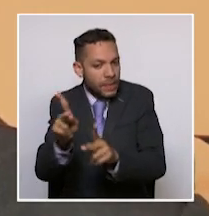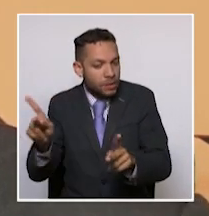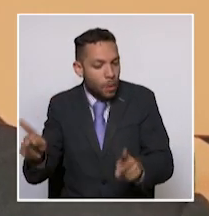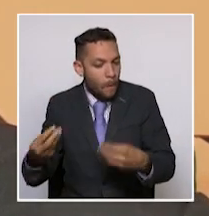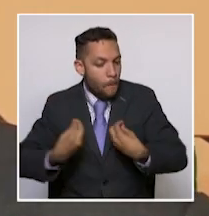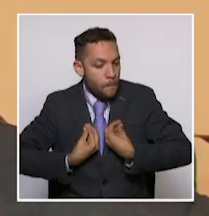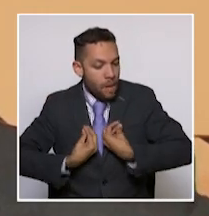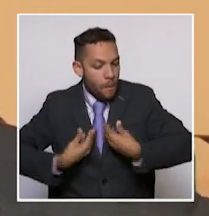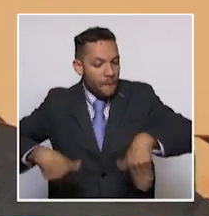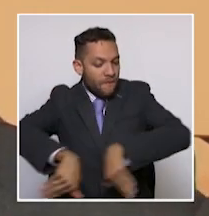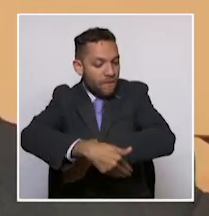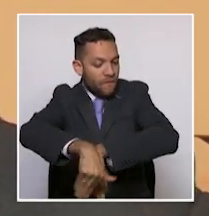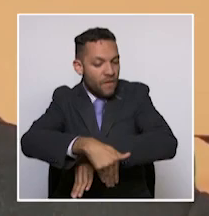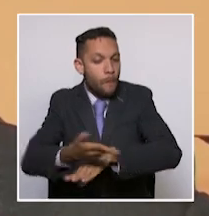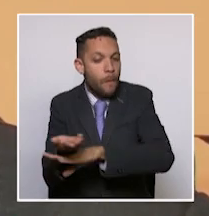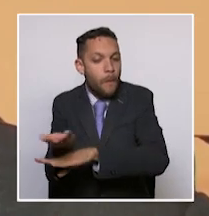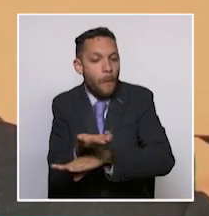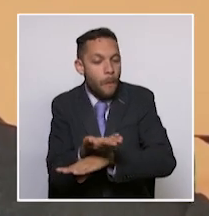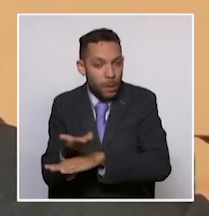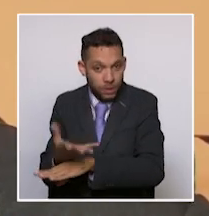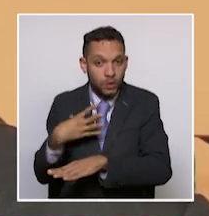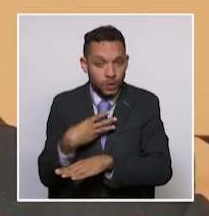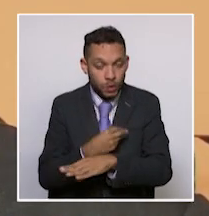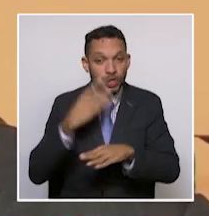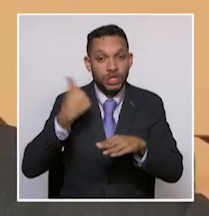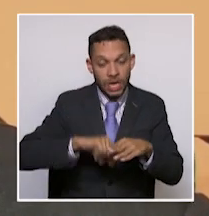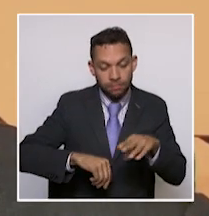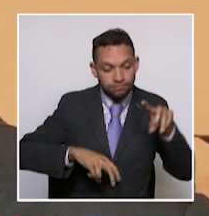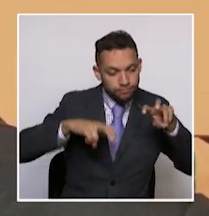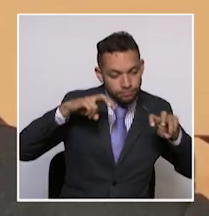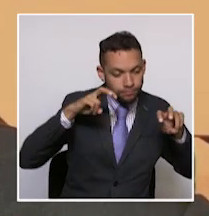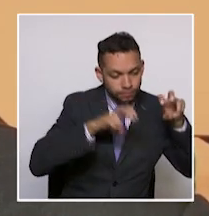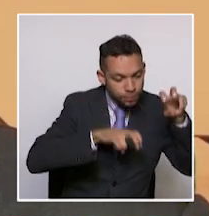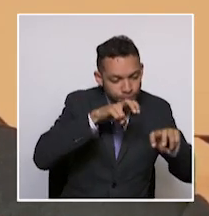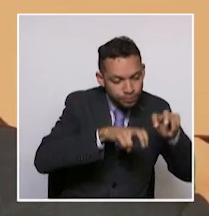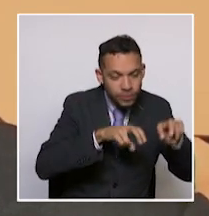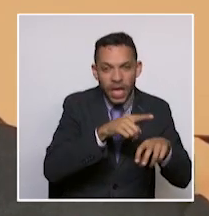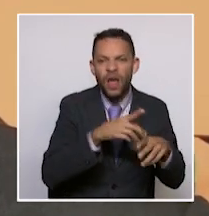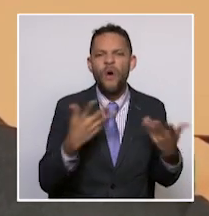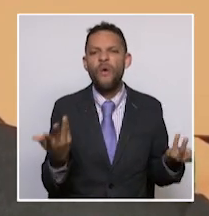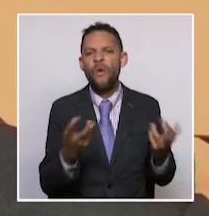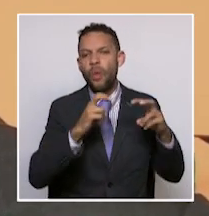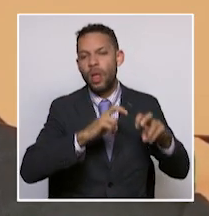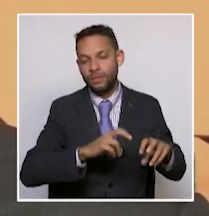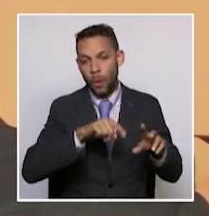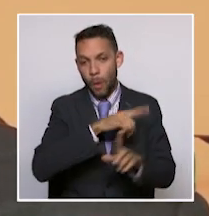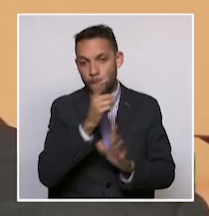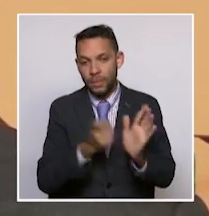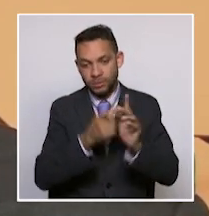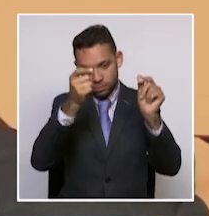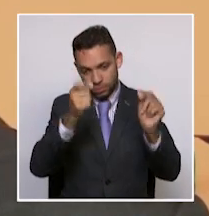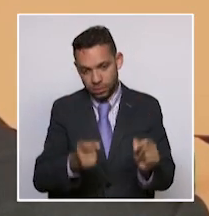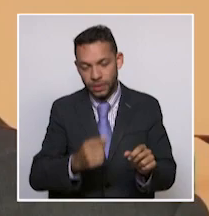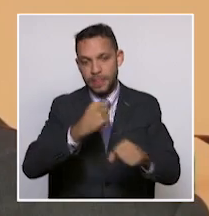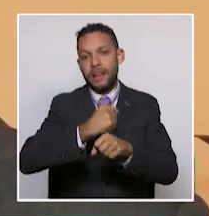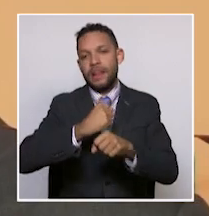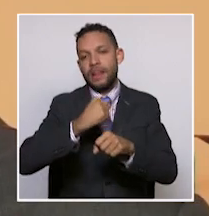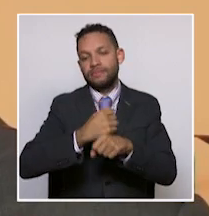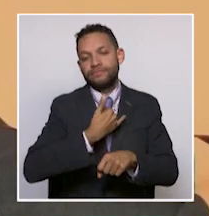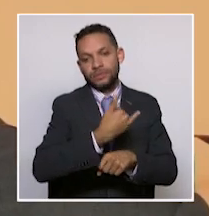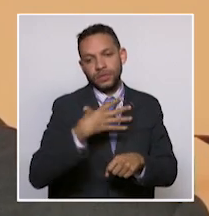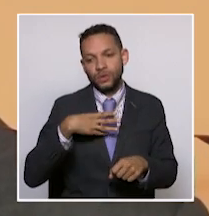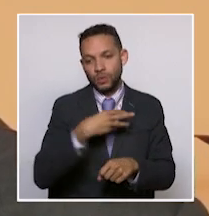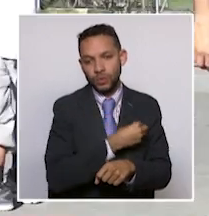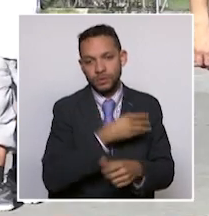pero lo que necesitamos es aterrizarlo. Y la única forma de tener ese censo exacto es con ese trabajo que vamos a